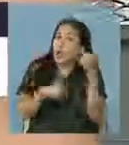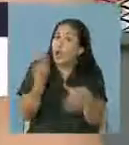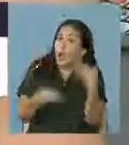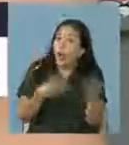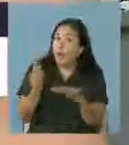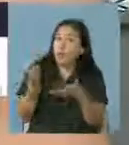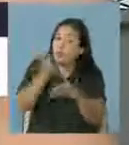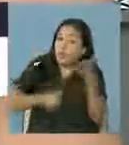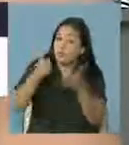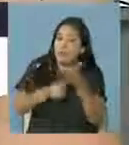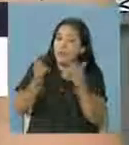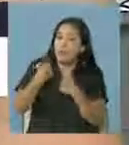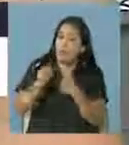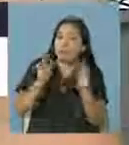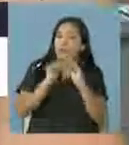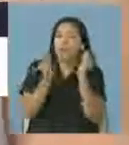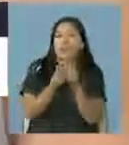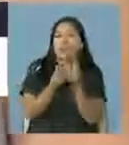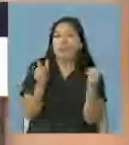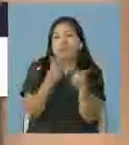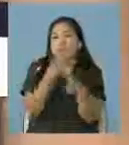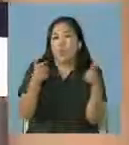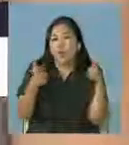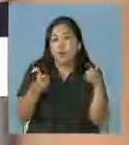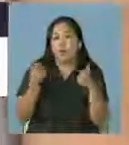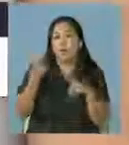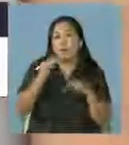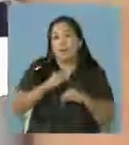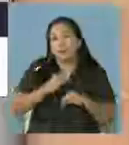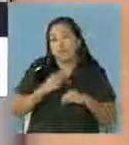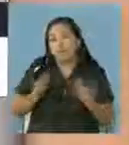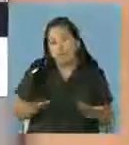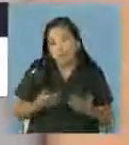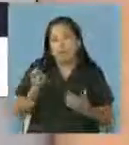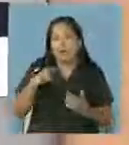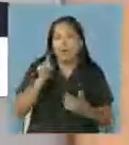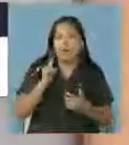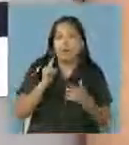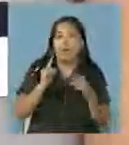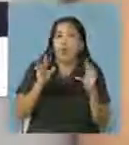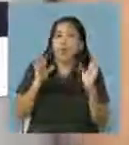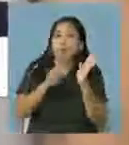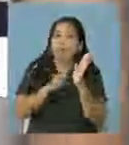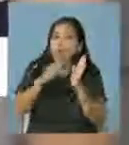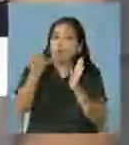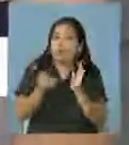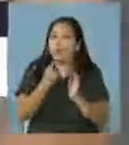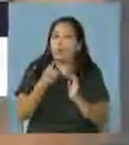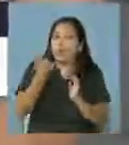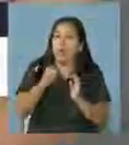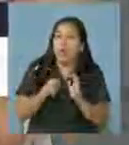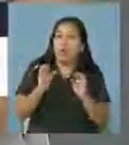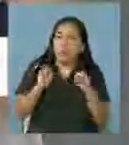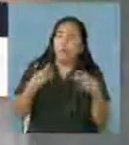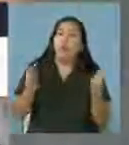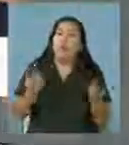Jugamos pero bueno no se nos dio del des el resultado y bueno Lamentablemente por ahí cuando estás así medo con con incertidumbre creo que